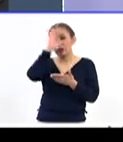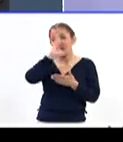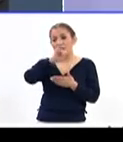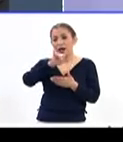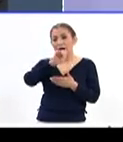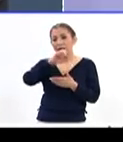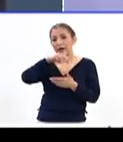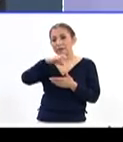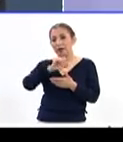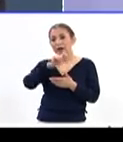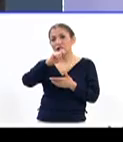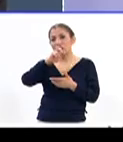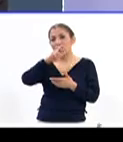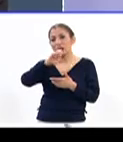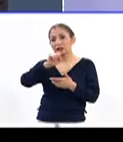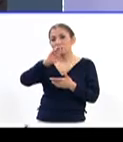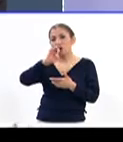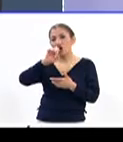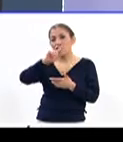Jaime Torres Bodet.